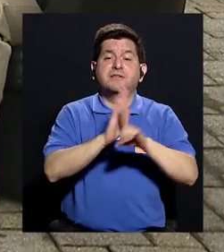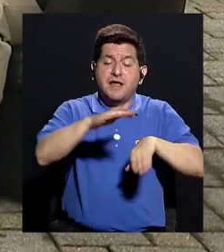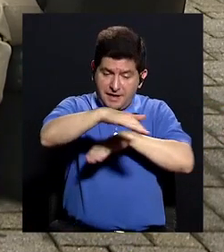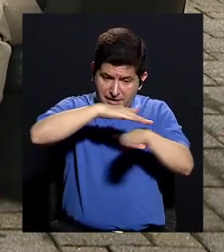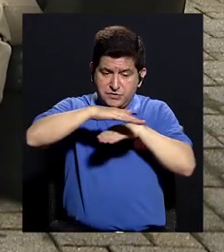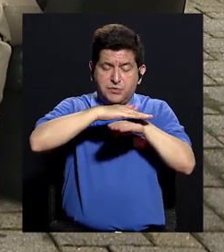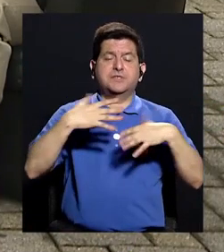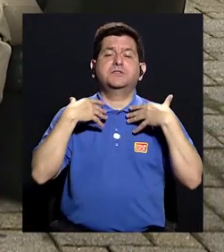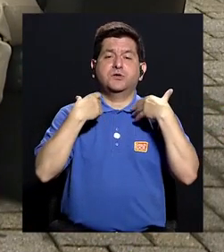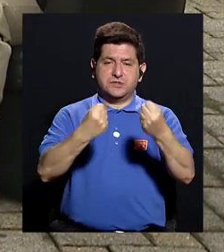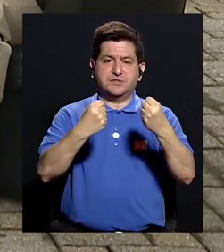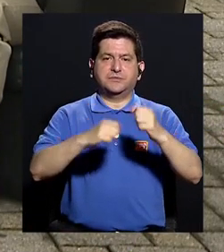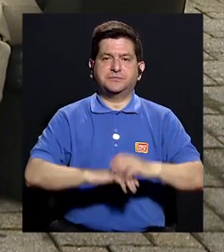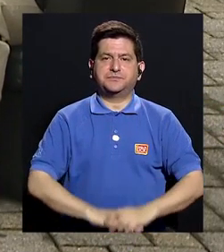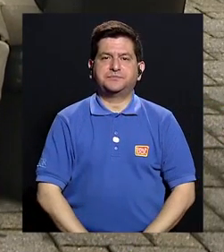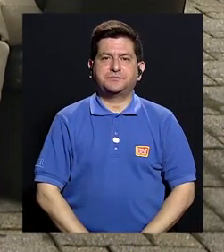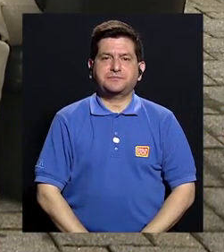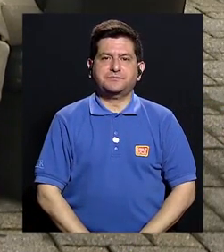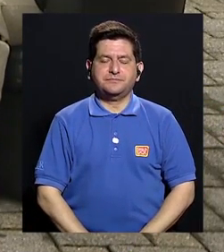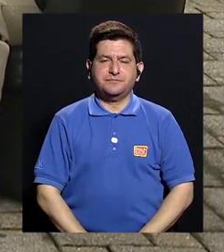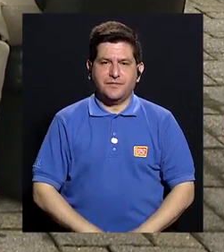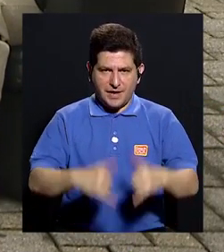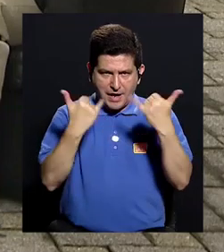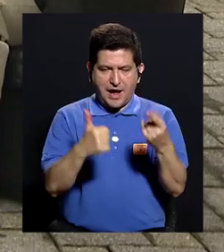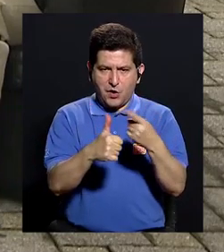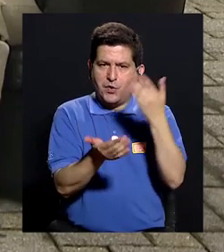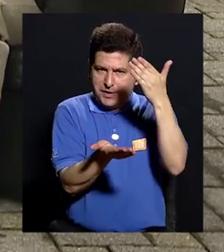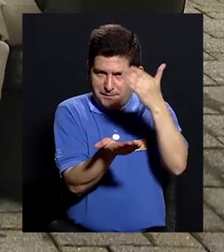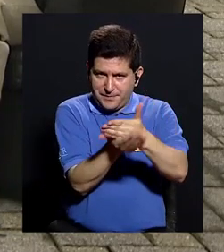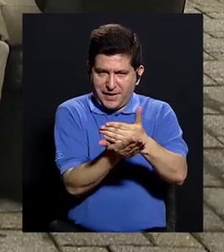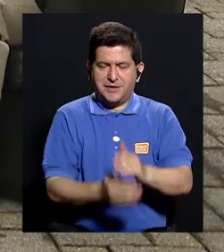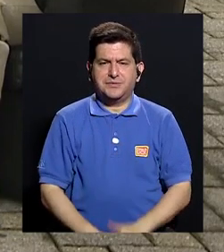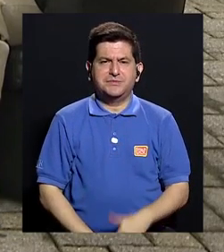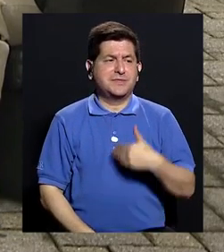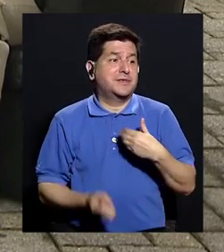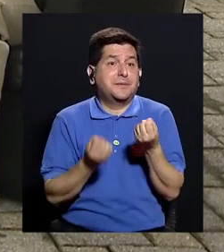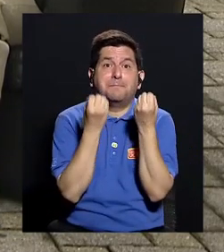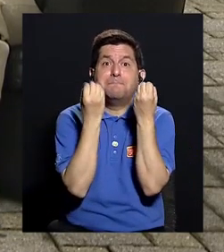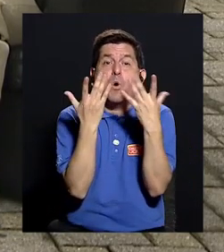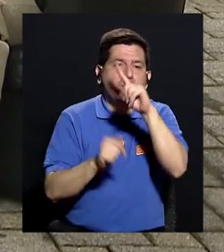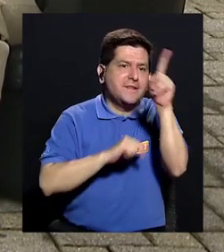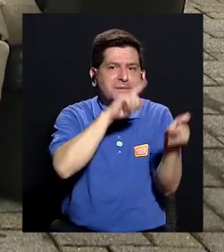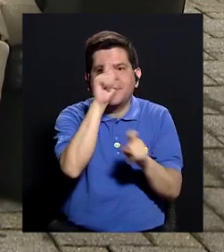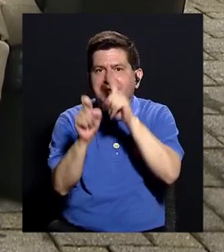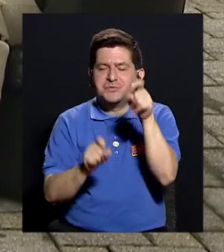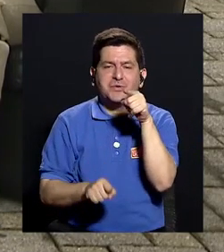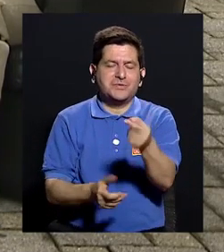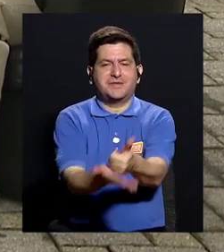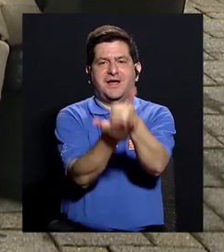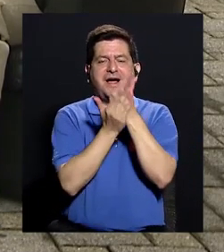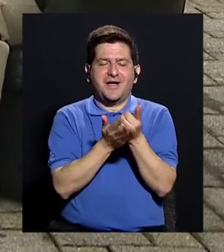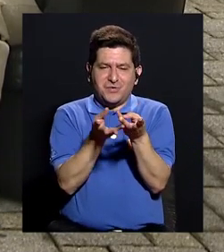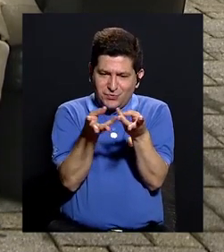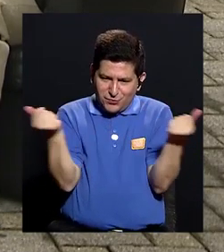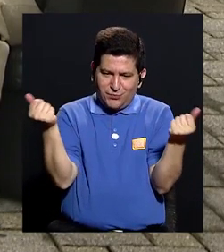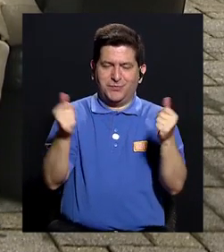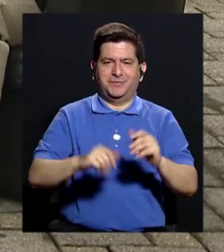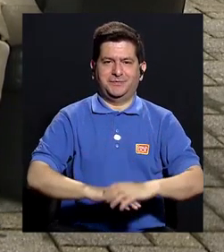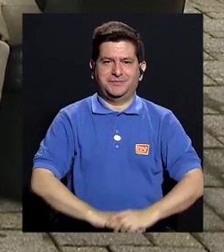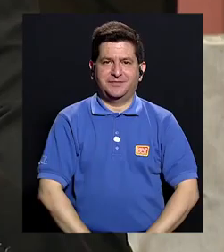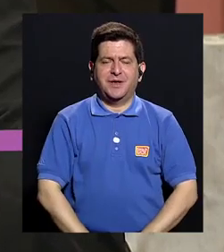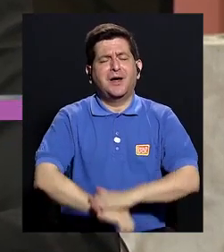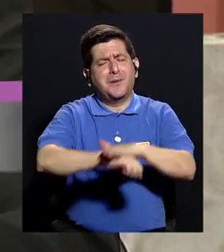son derechos fundamentales en salud. Eva, tenemos que hacer una primera pausa. Tenemos un montón de preguntas para que nos ayude a resolverlas.